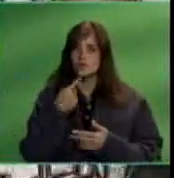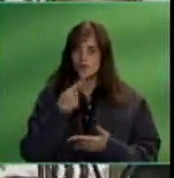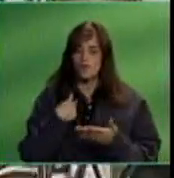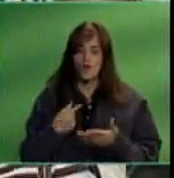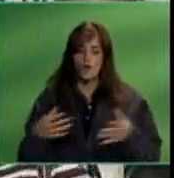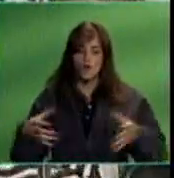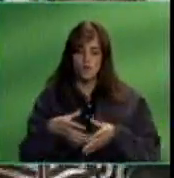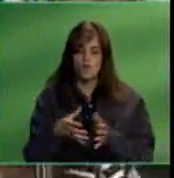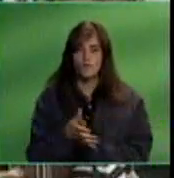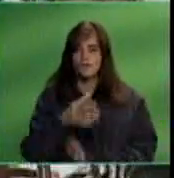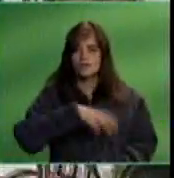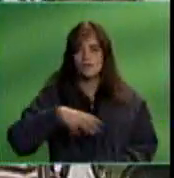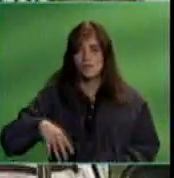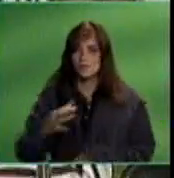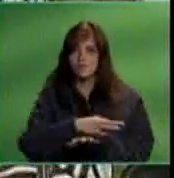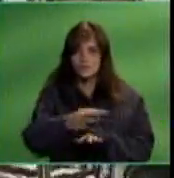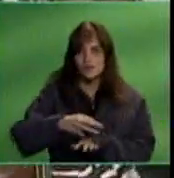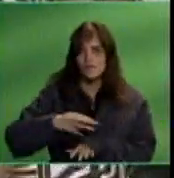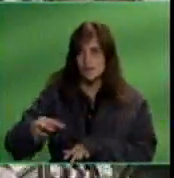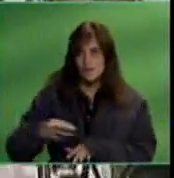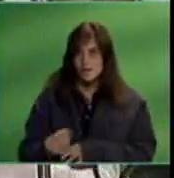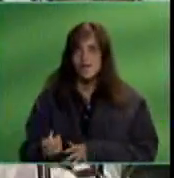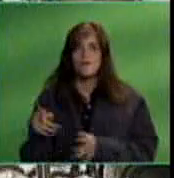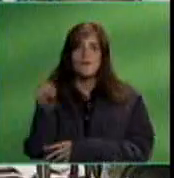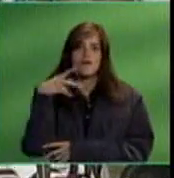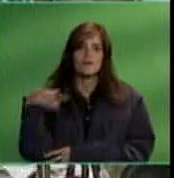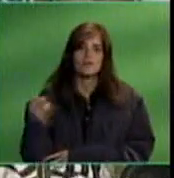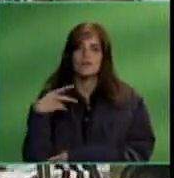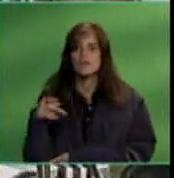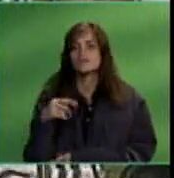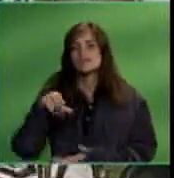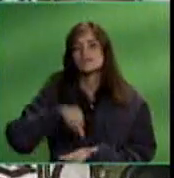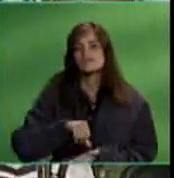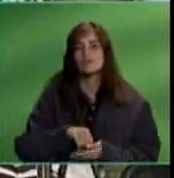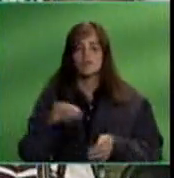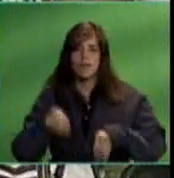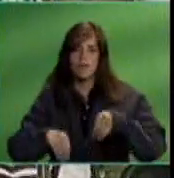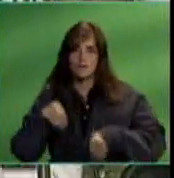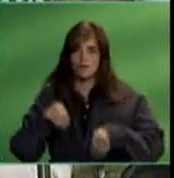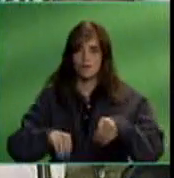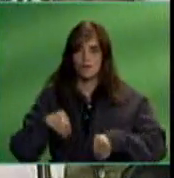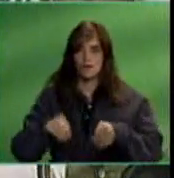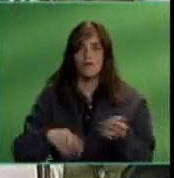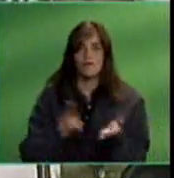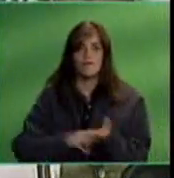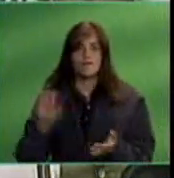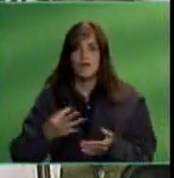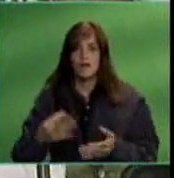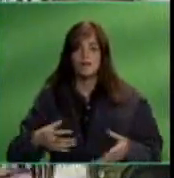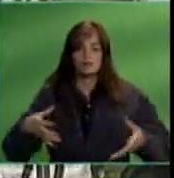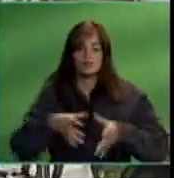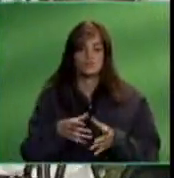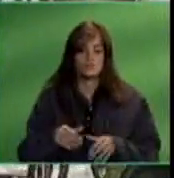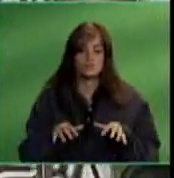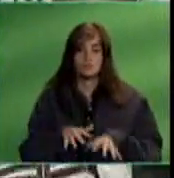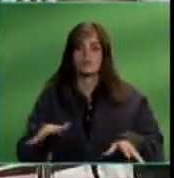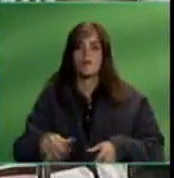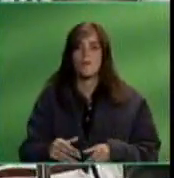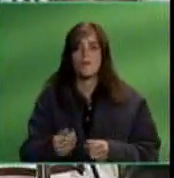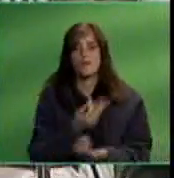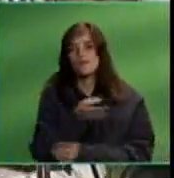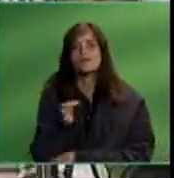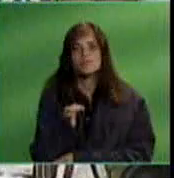equipos estadales municipales parroquiales centros electorales de verdad una movilización maravillosa